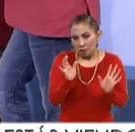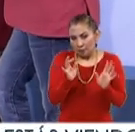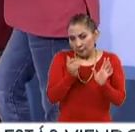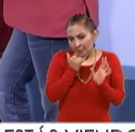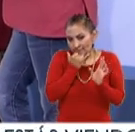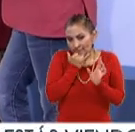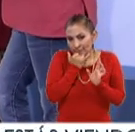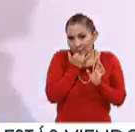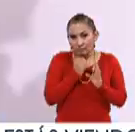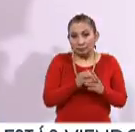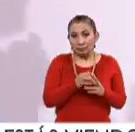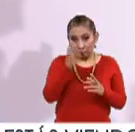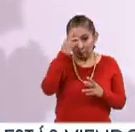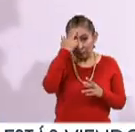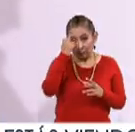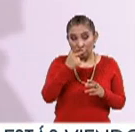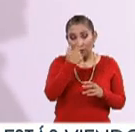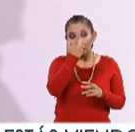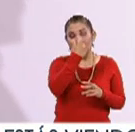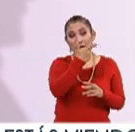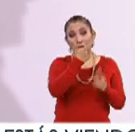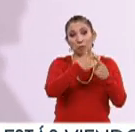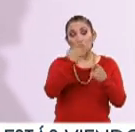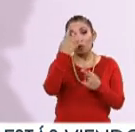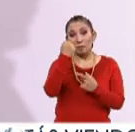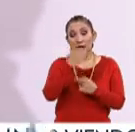pero ¿se acuerdan cuánto es 7 por 9?